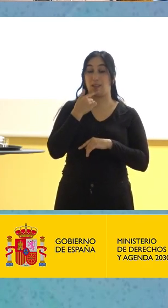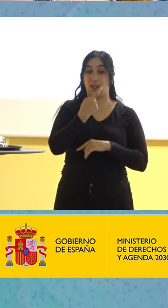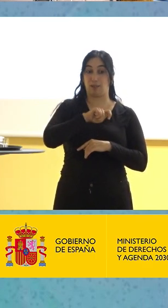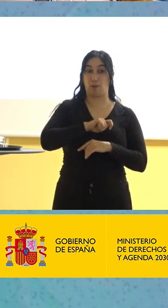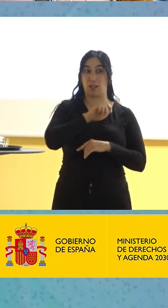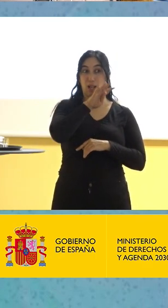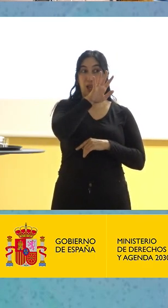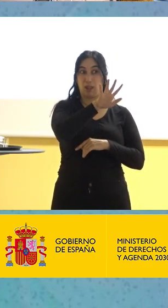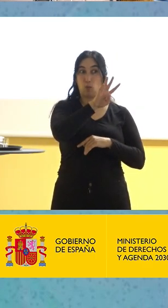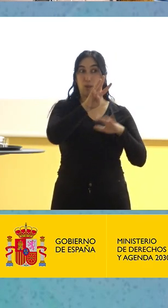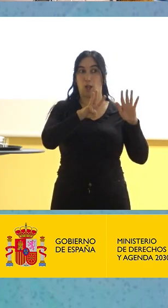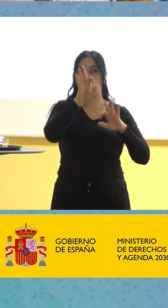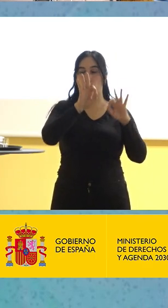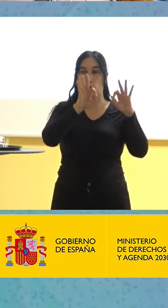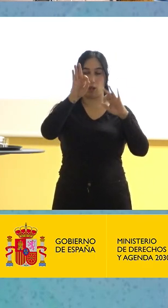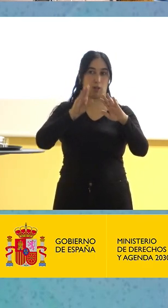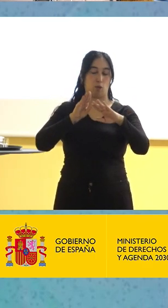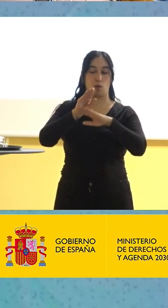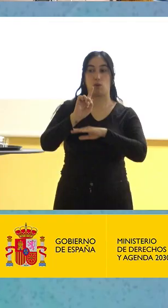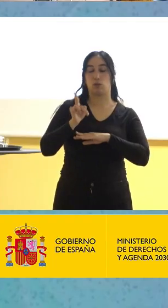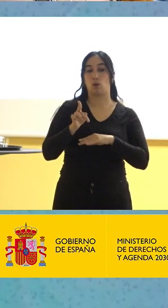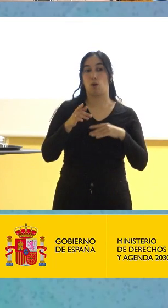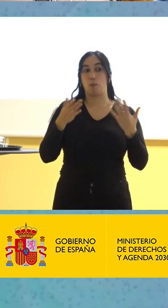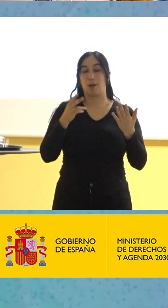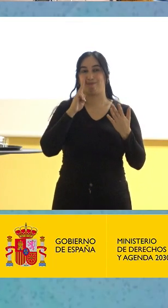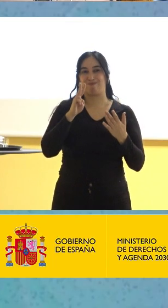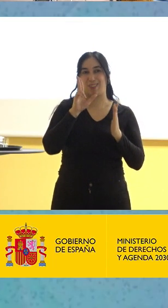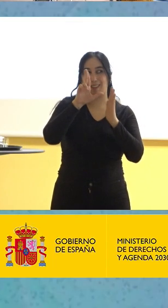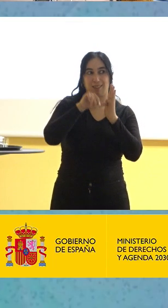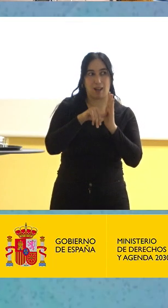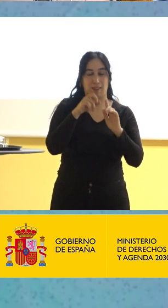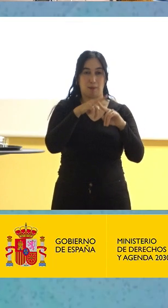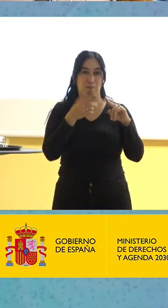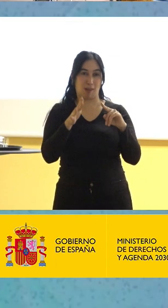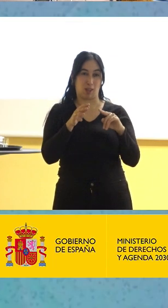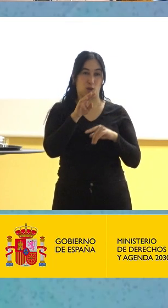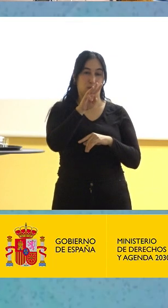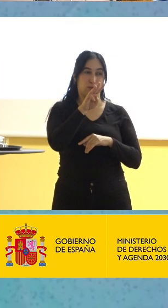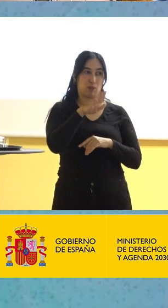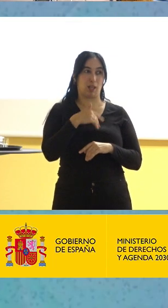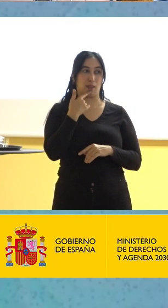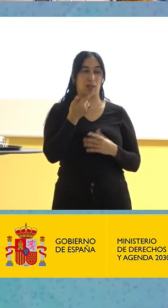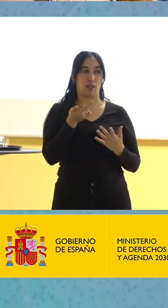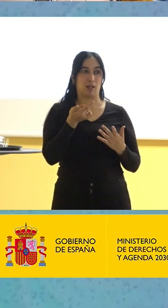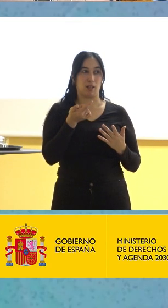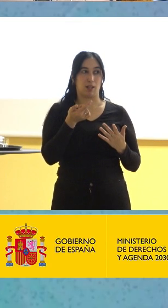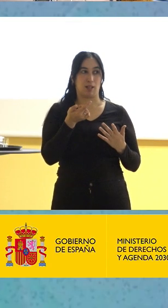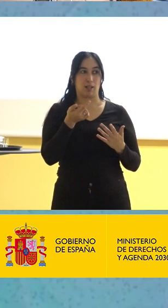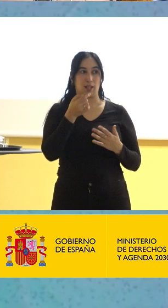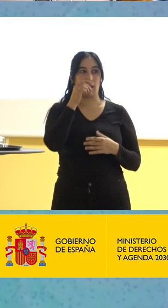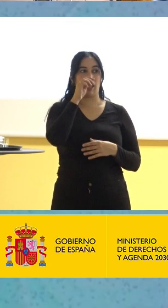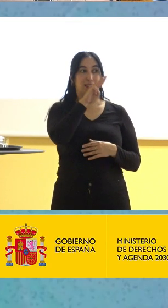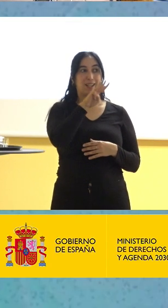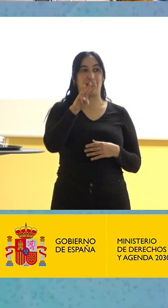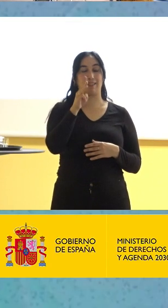por la EMA, y encontramos que hay un retraso medio actual del 33%, o sea, de